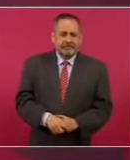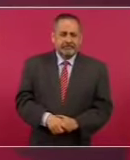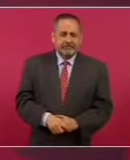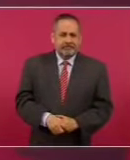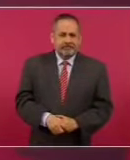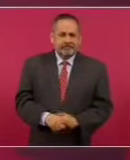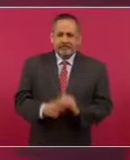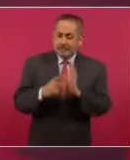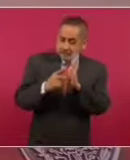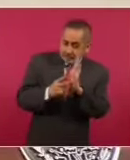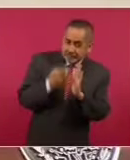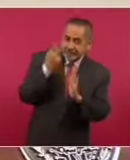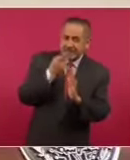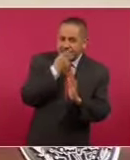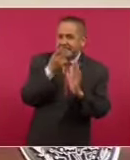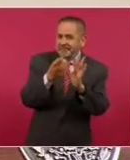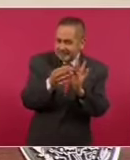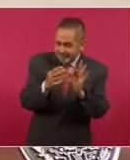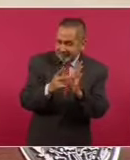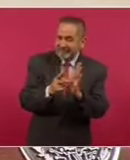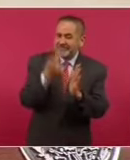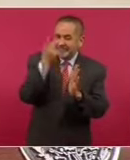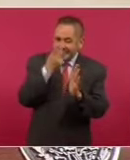Lo voy a repetir.